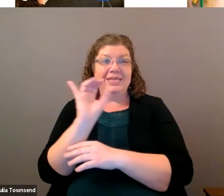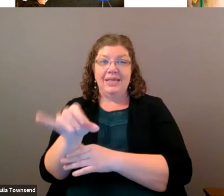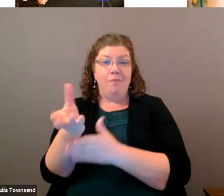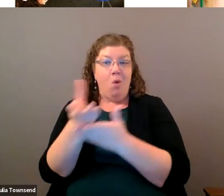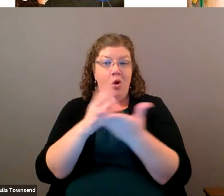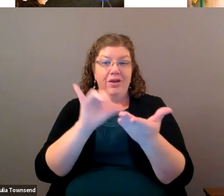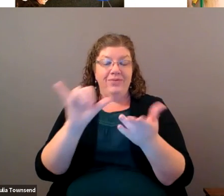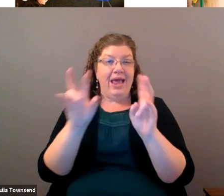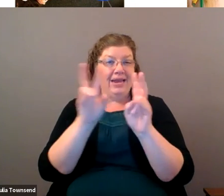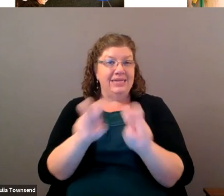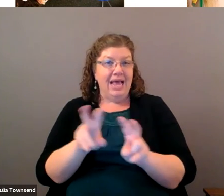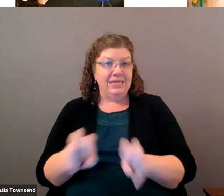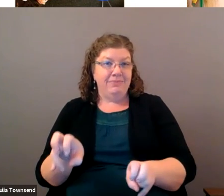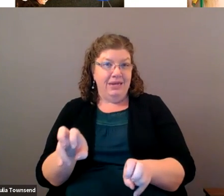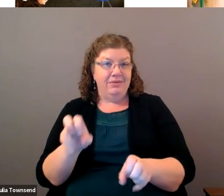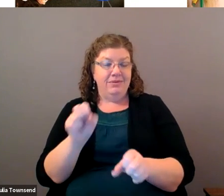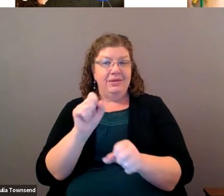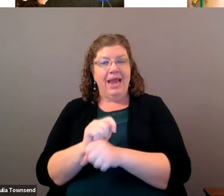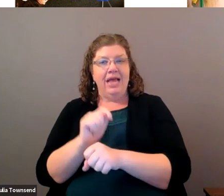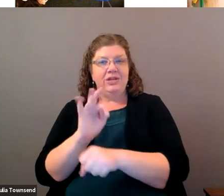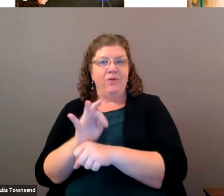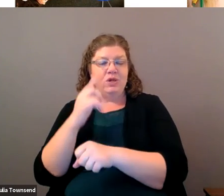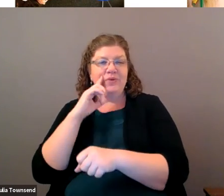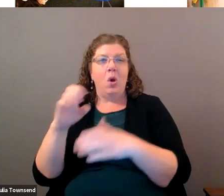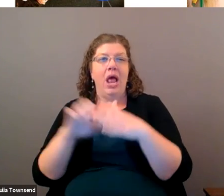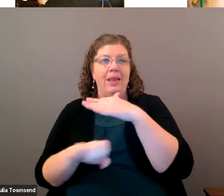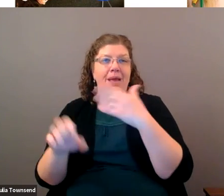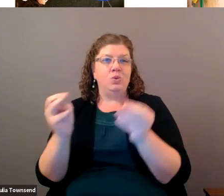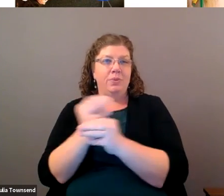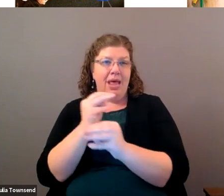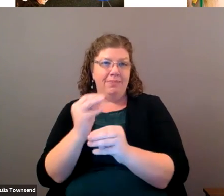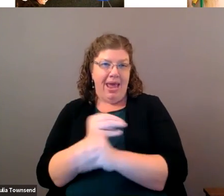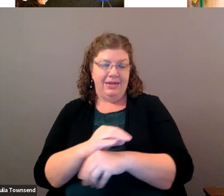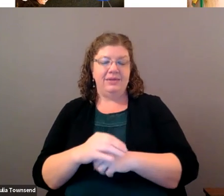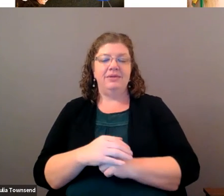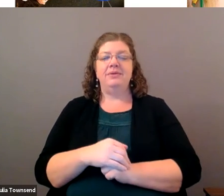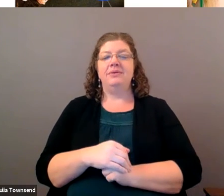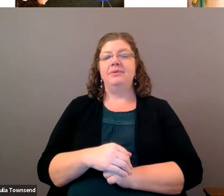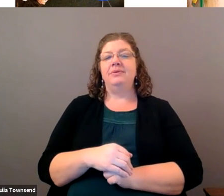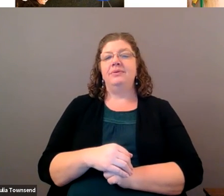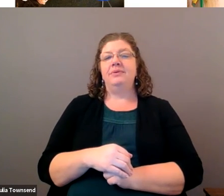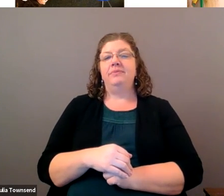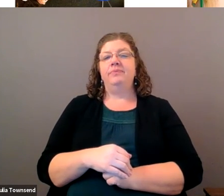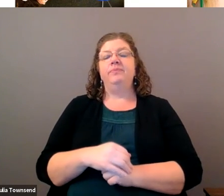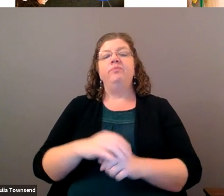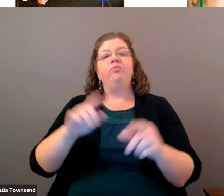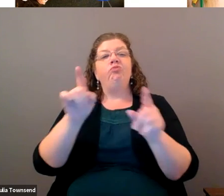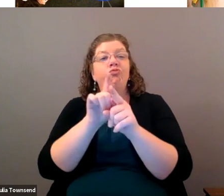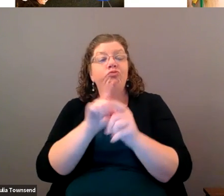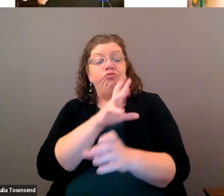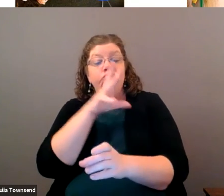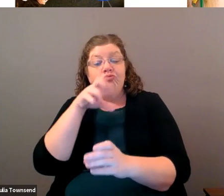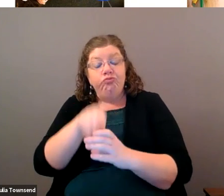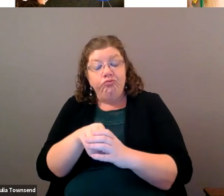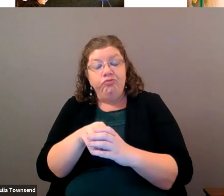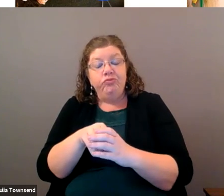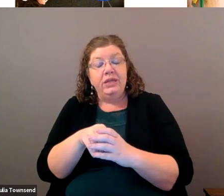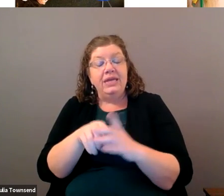en las evaluaciones en las matemáticas de primaria. También